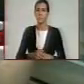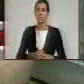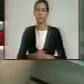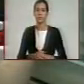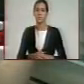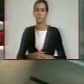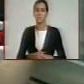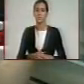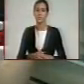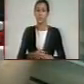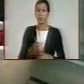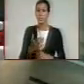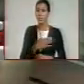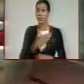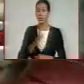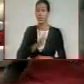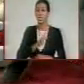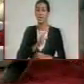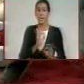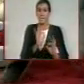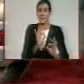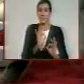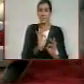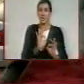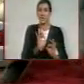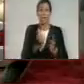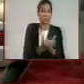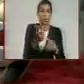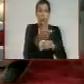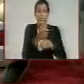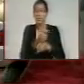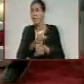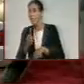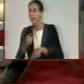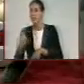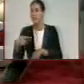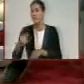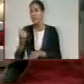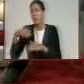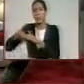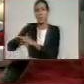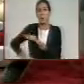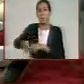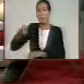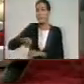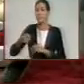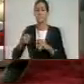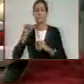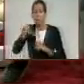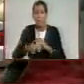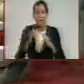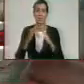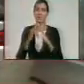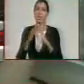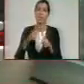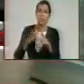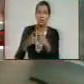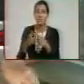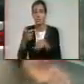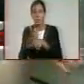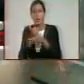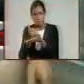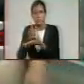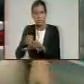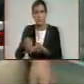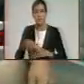inicial. No les cobramos el terreno. No vamos a ser como los estafadores, aquellos que precisamente robaron y estafaron a la clase